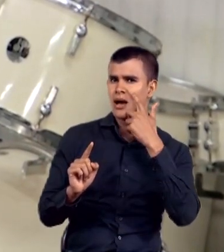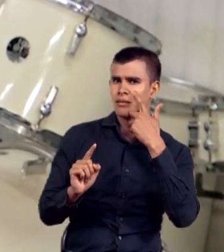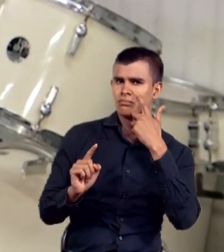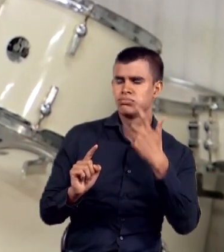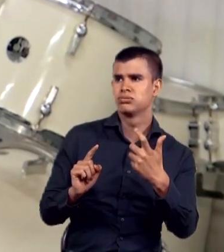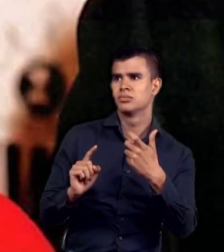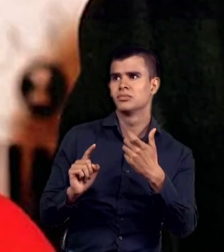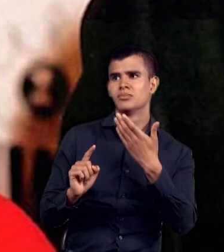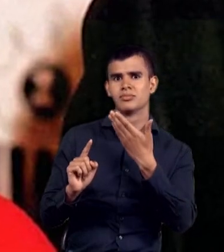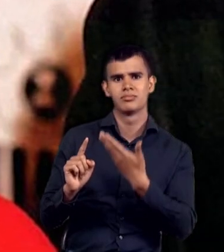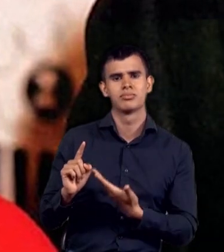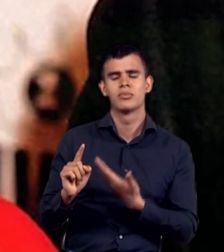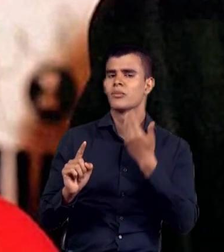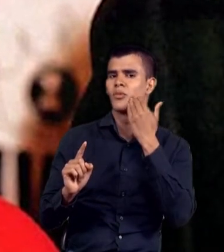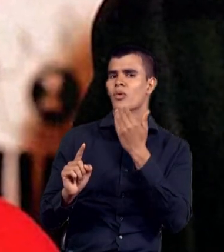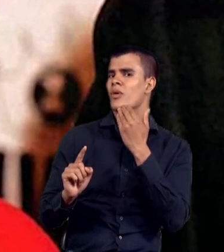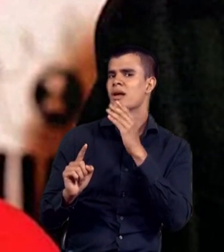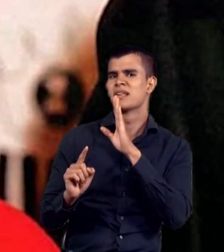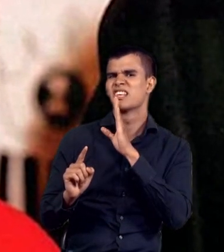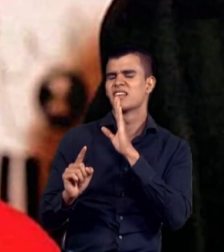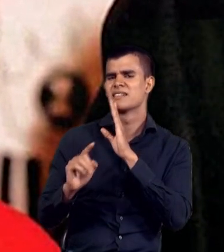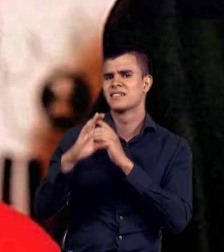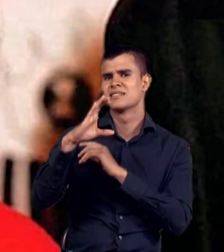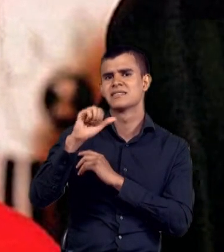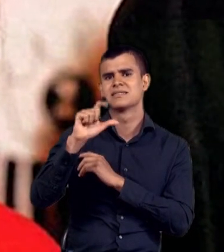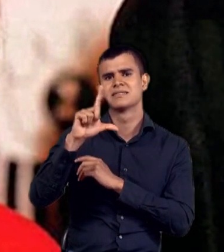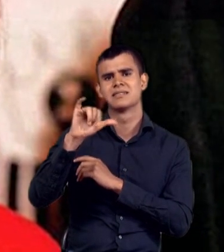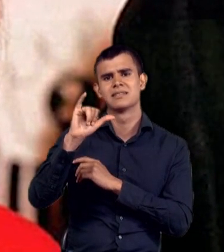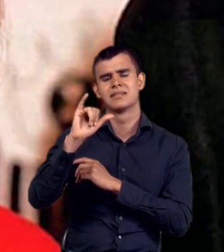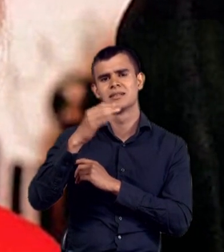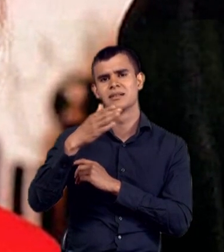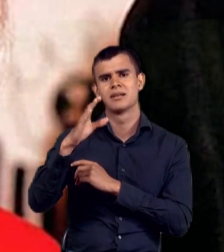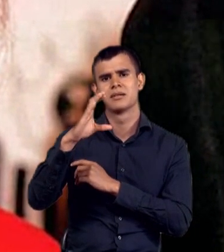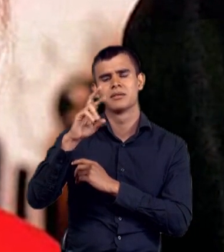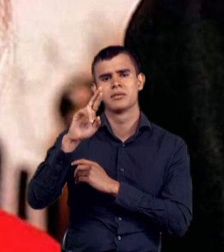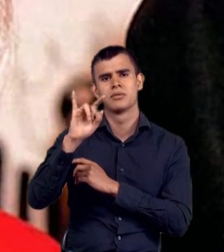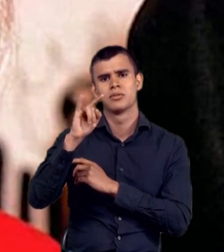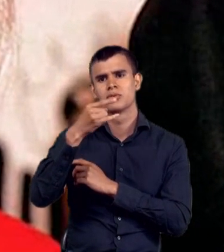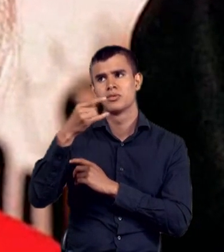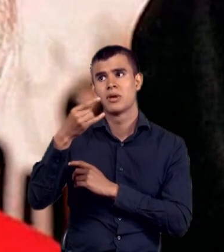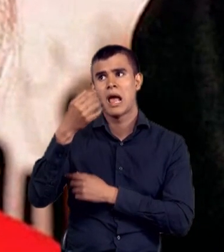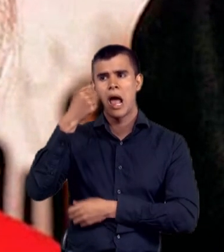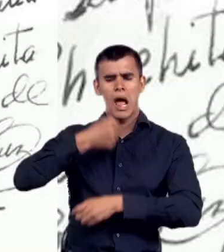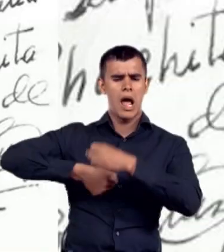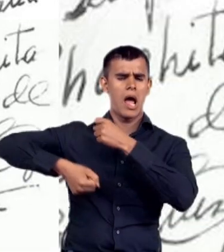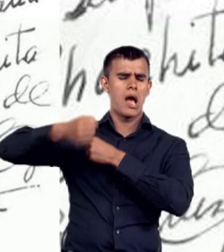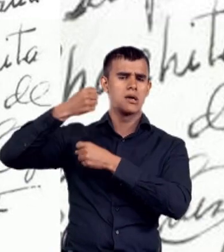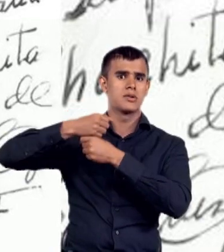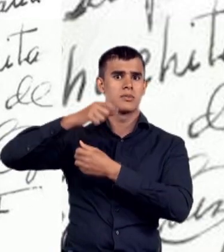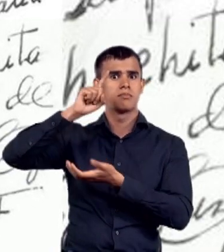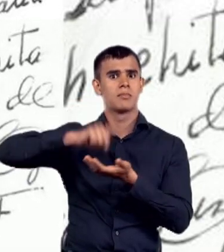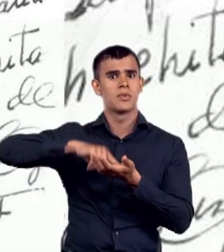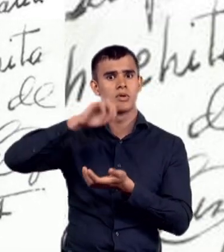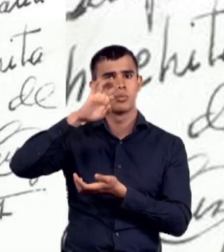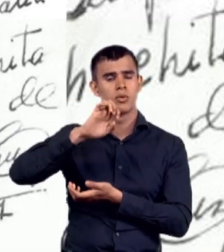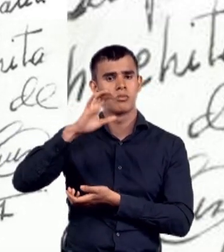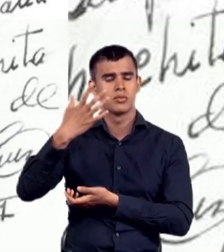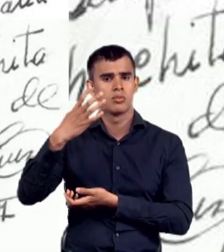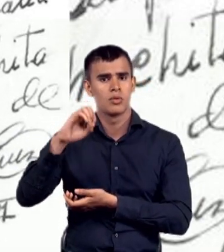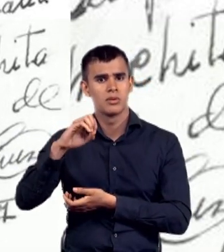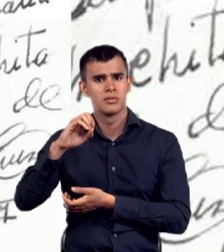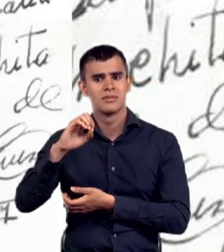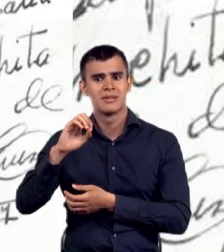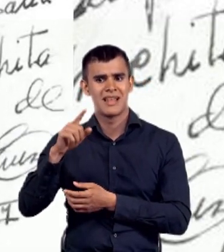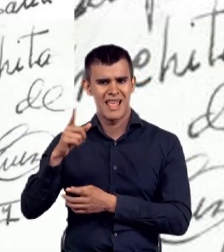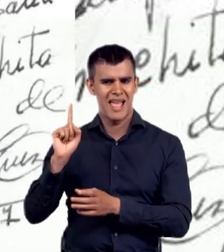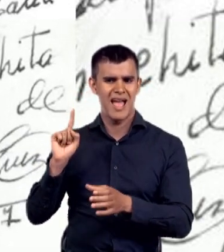que se hizo más visible. Hablemos de la señora Celia Cruz. Recordemos que ella desde la década de los 50, con la Sonora Matancera, que aún no se